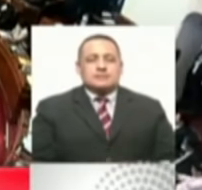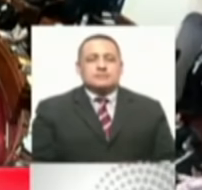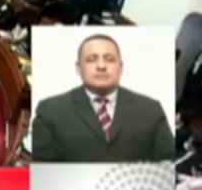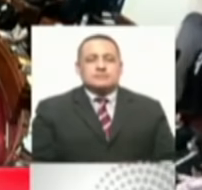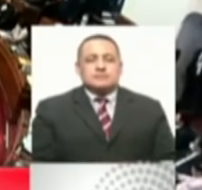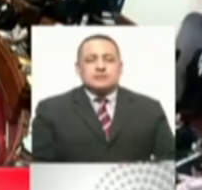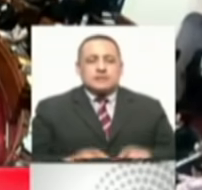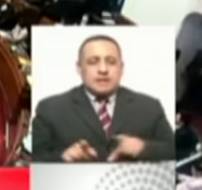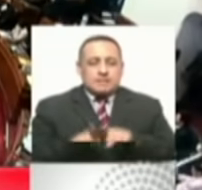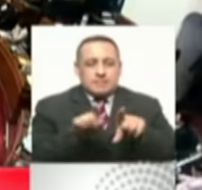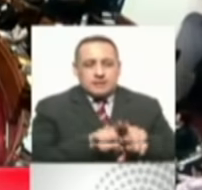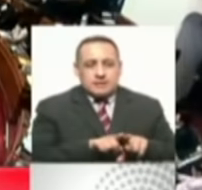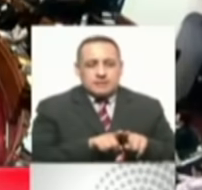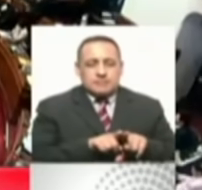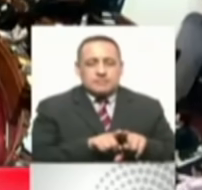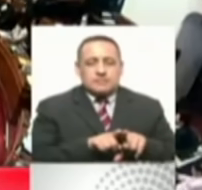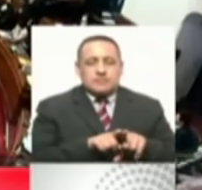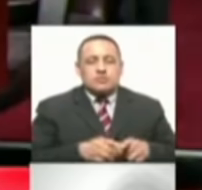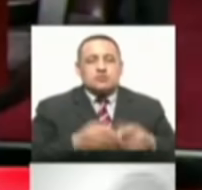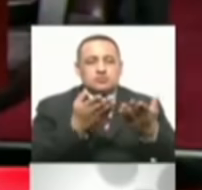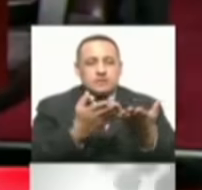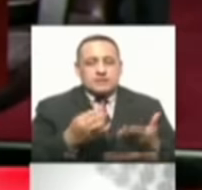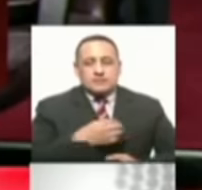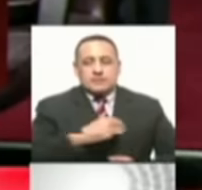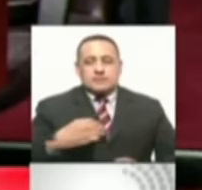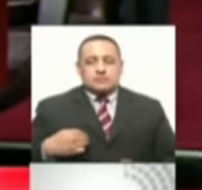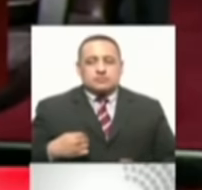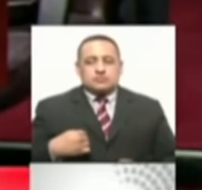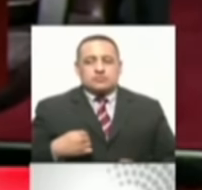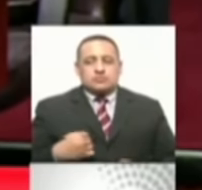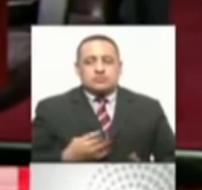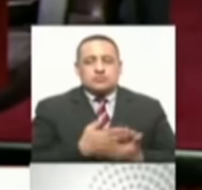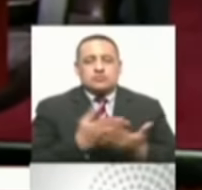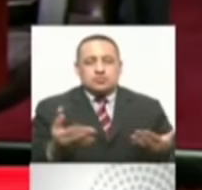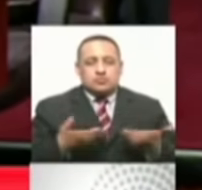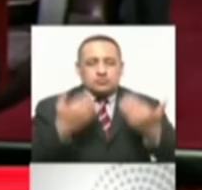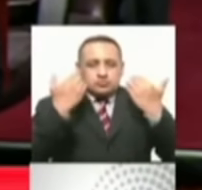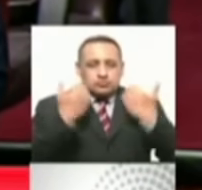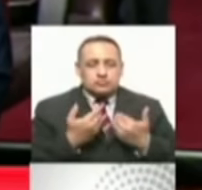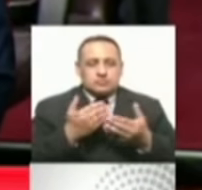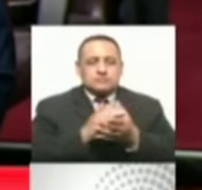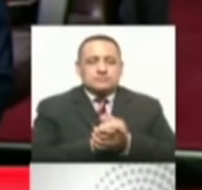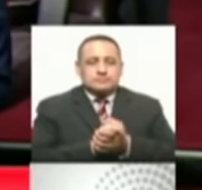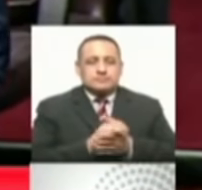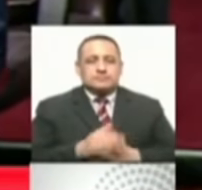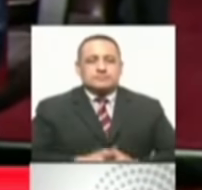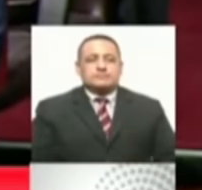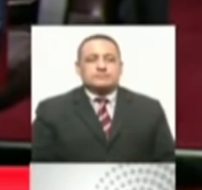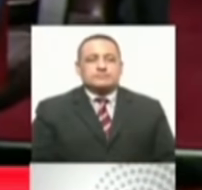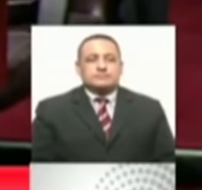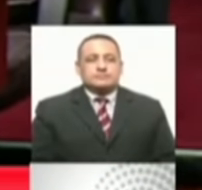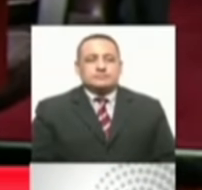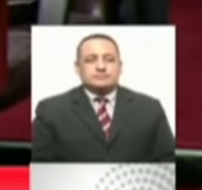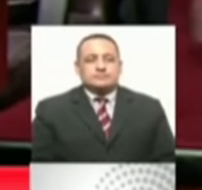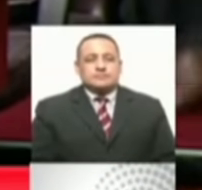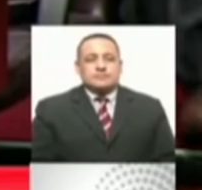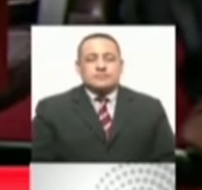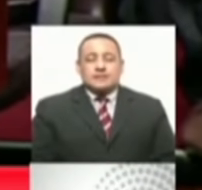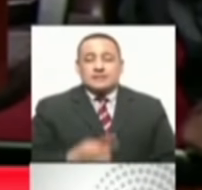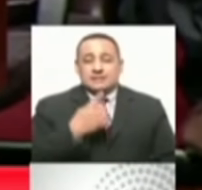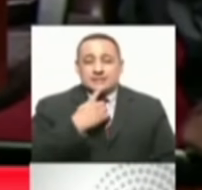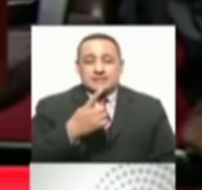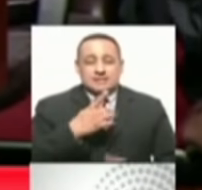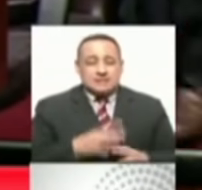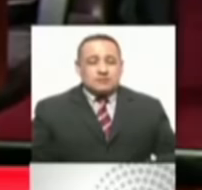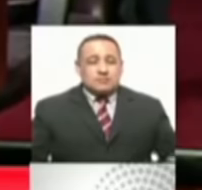la espera de que la mesa directiva convoque a que se haga la votación respectiva. Ya, pero por ejemplo,